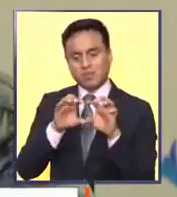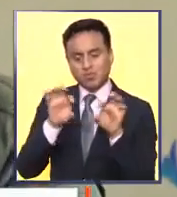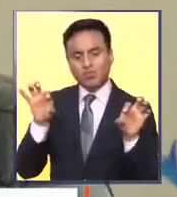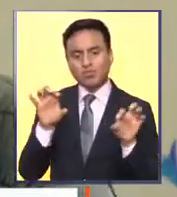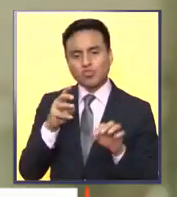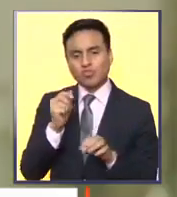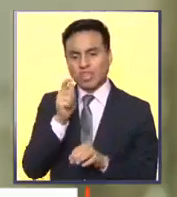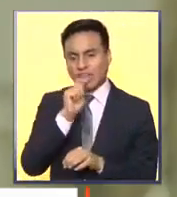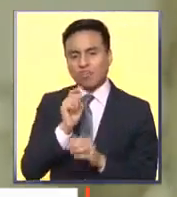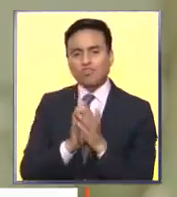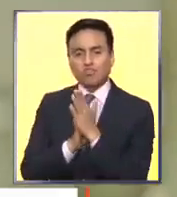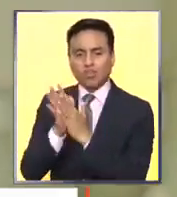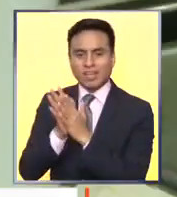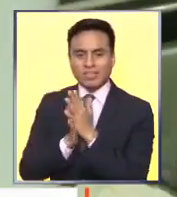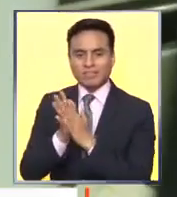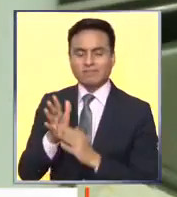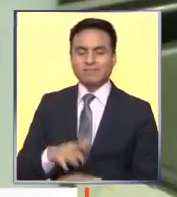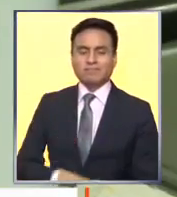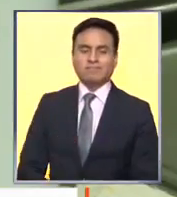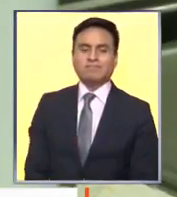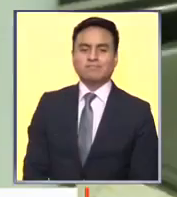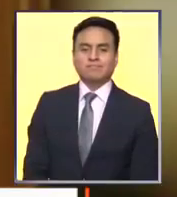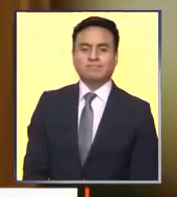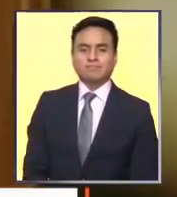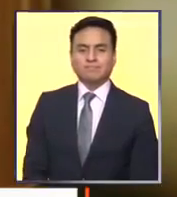helado y chocolate.